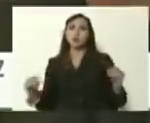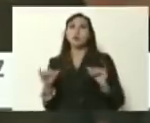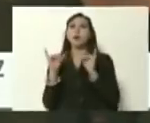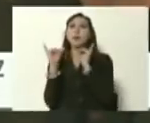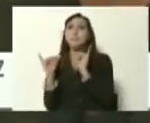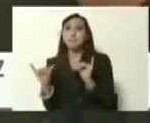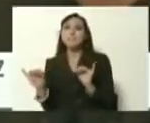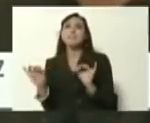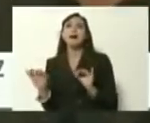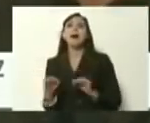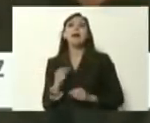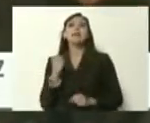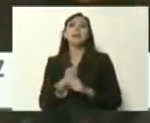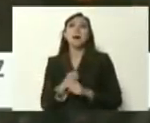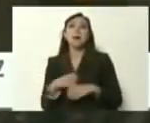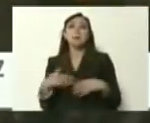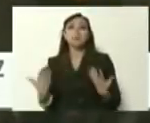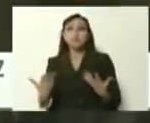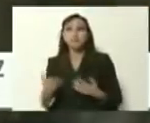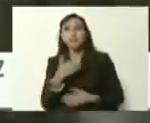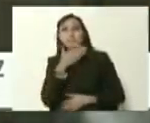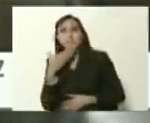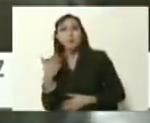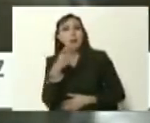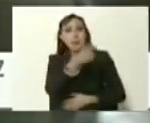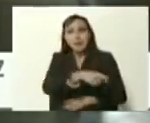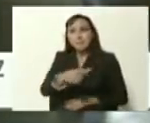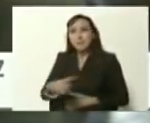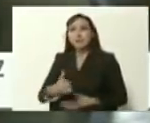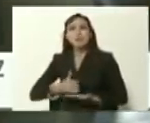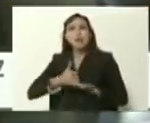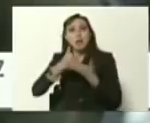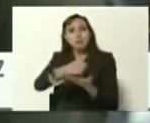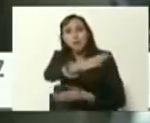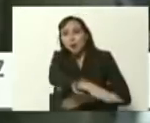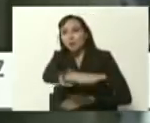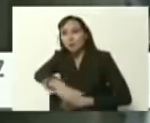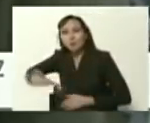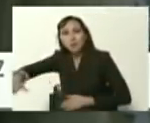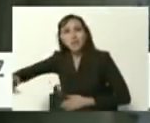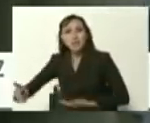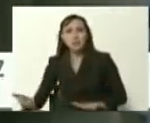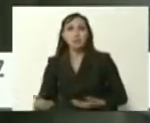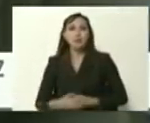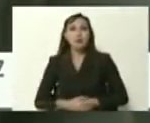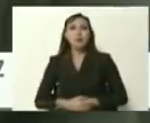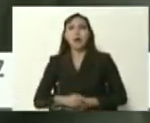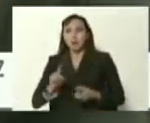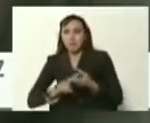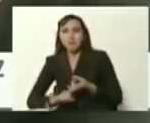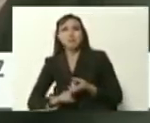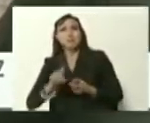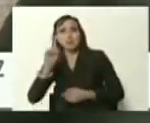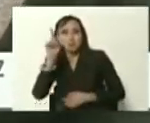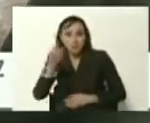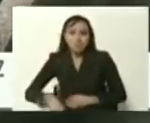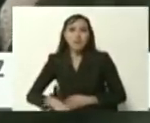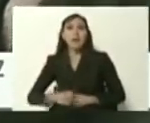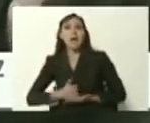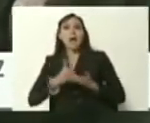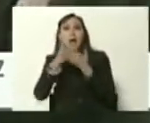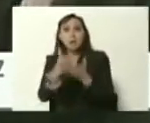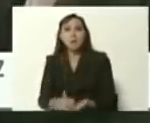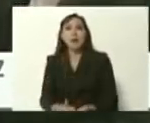misma función: restaurar a las personas, ayudar a la niñez, ayudar al matrimonio, sacar a las personas